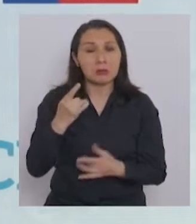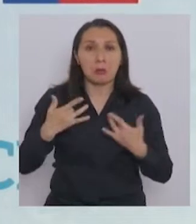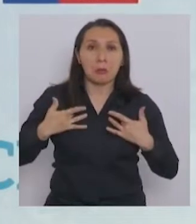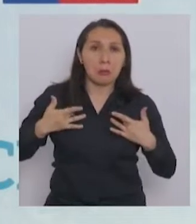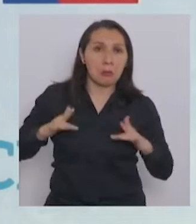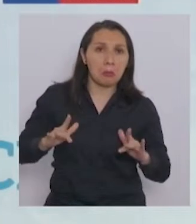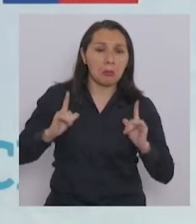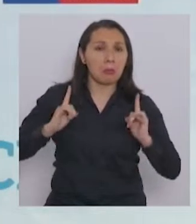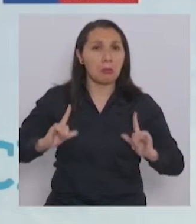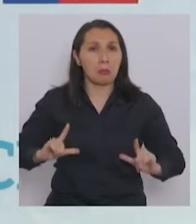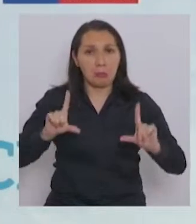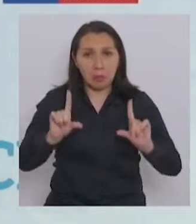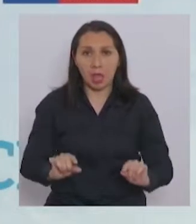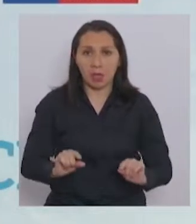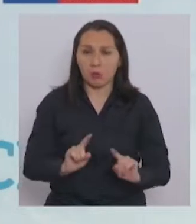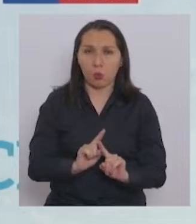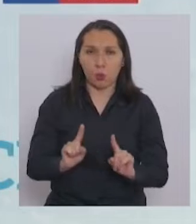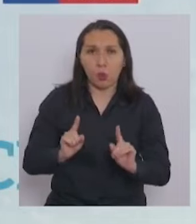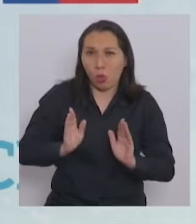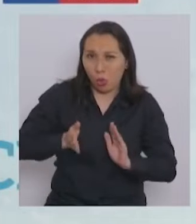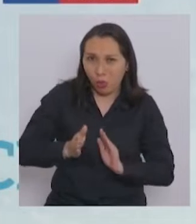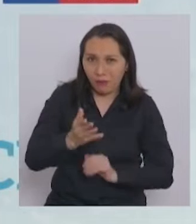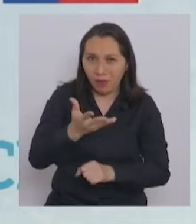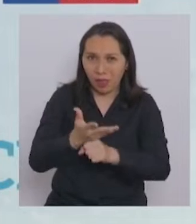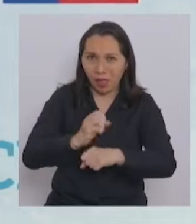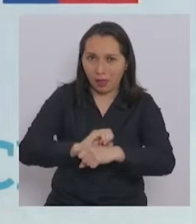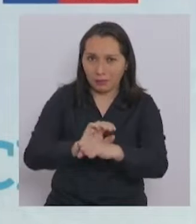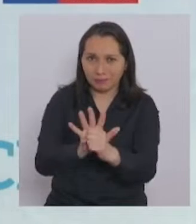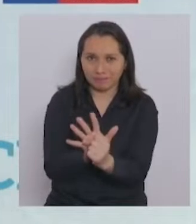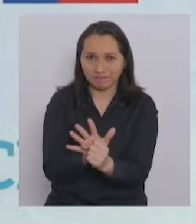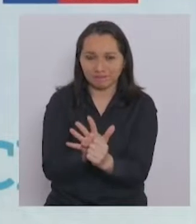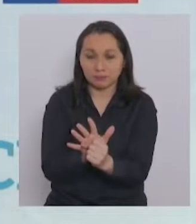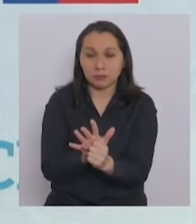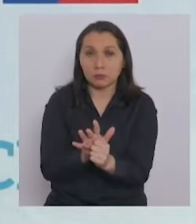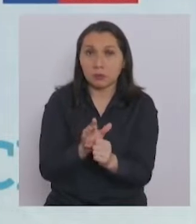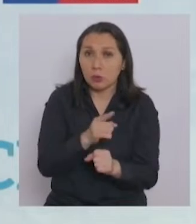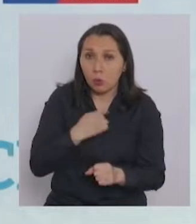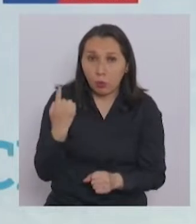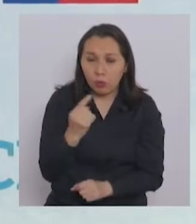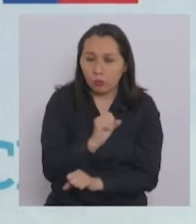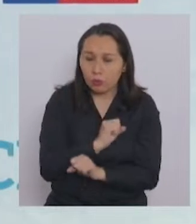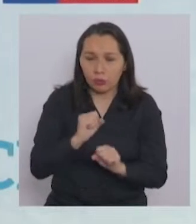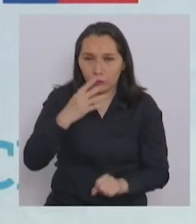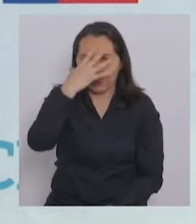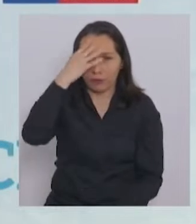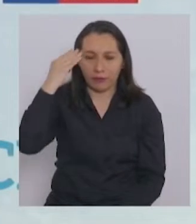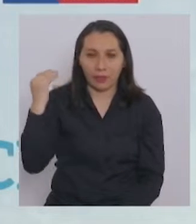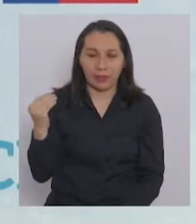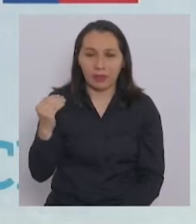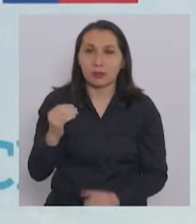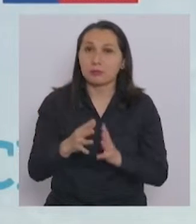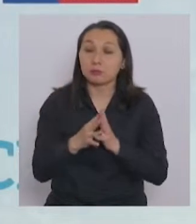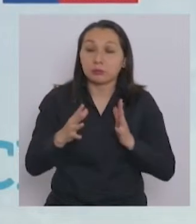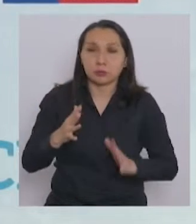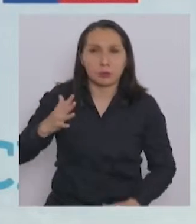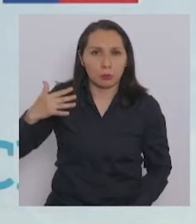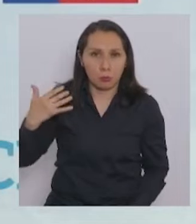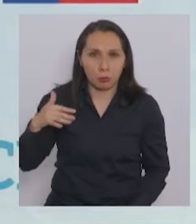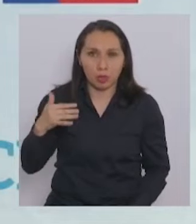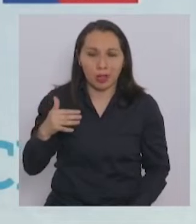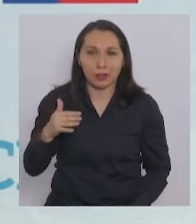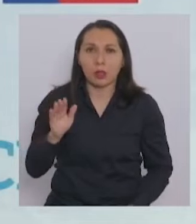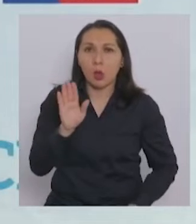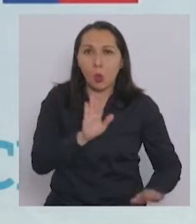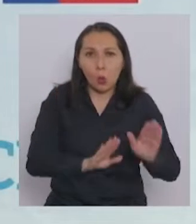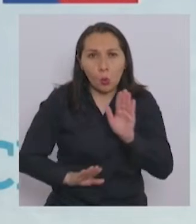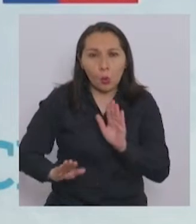relajar. Aún vivimos en pandemia. Eso no se nos puede olvidar. Es muy importante mantener